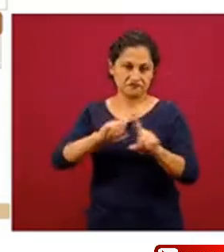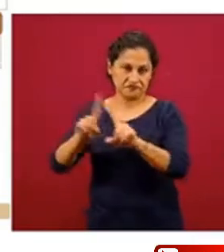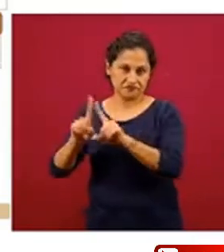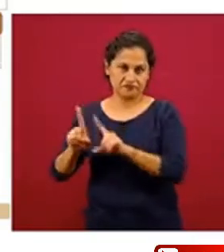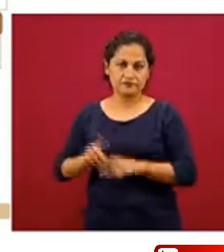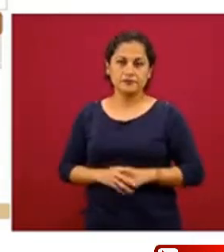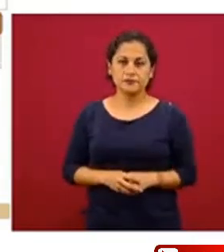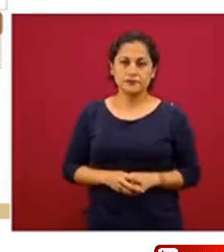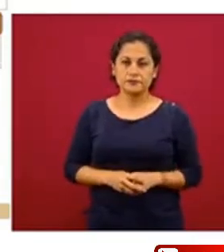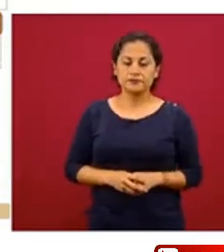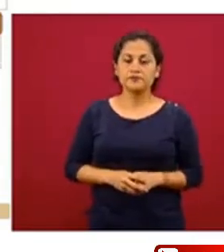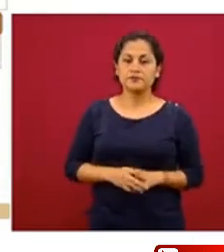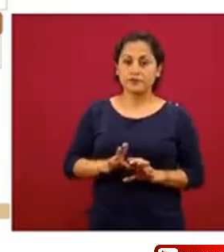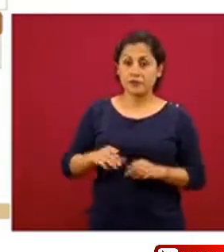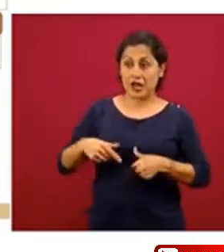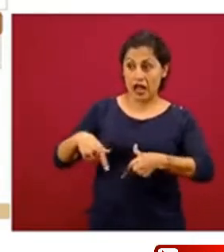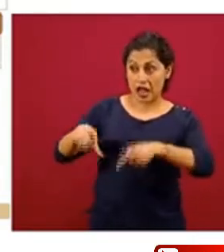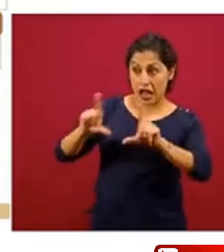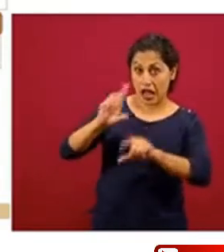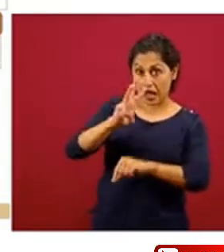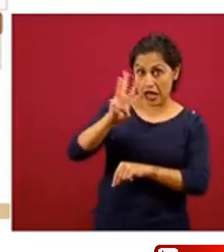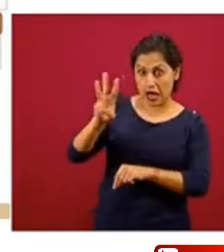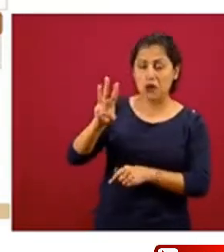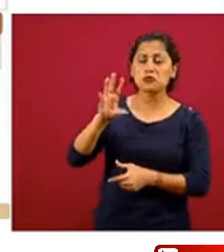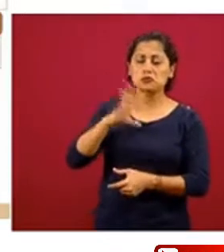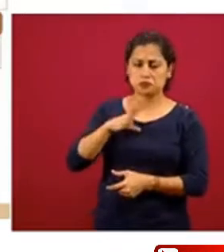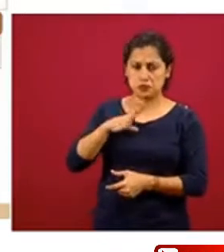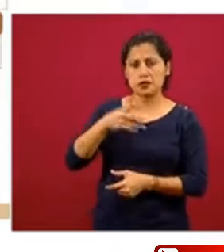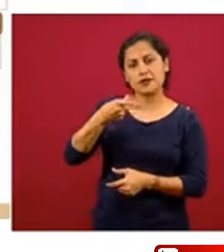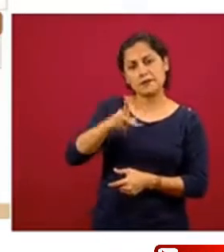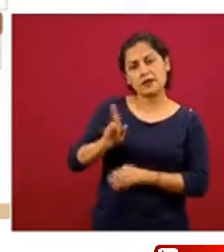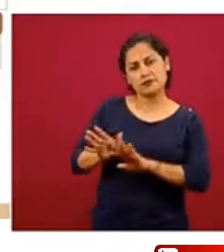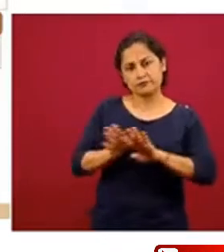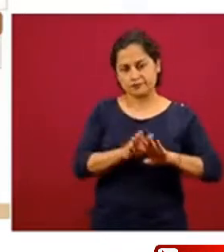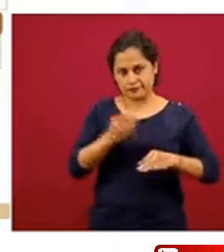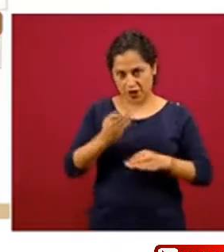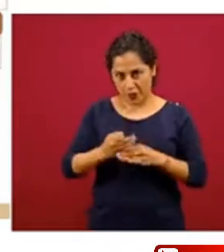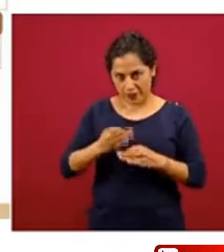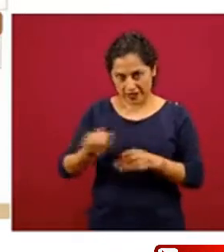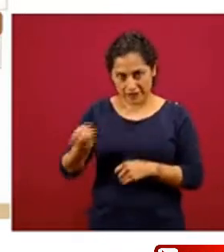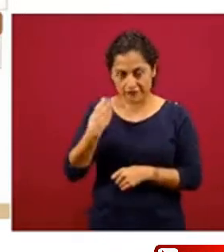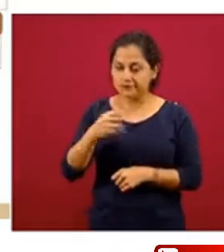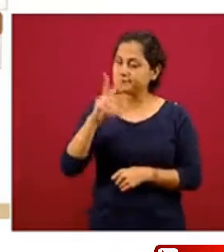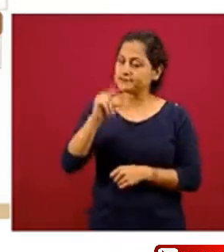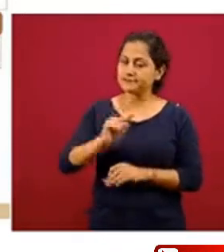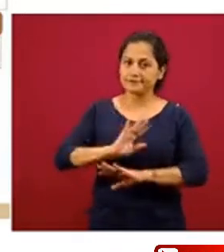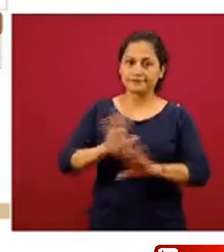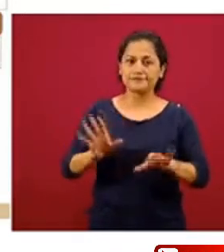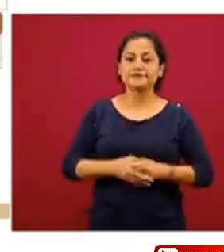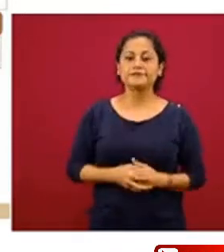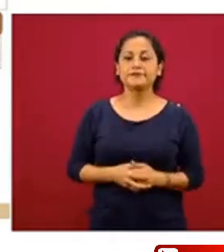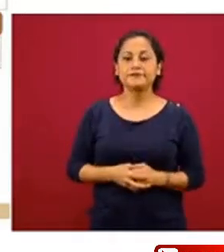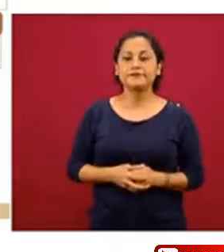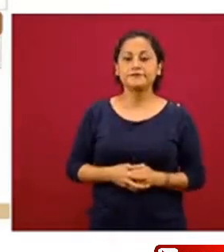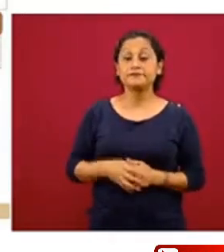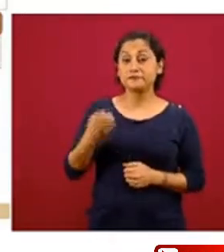en el informe técnico, pero ya no la estaremos presentando aquí. Esta, ya dijimos, procede de un